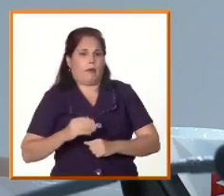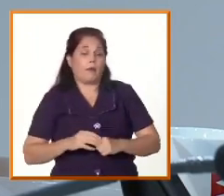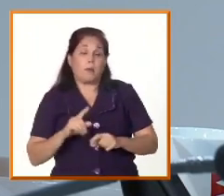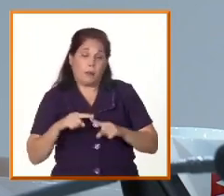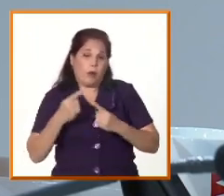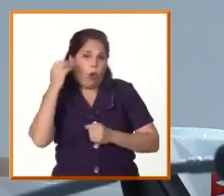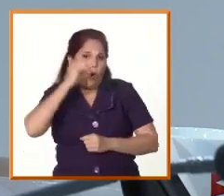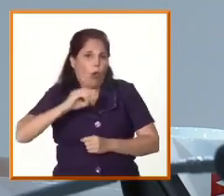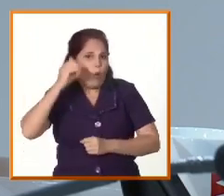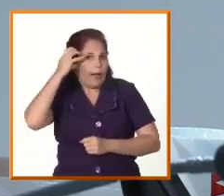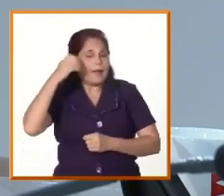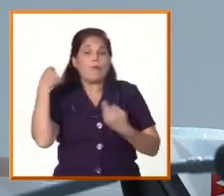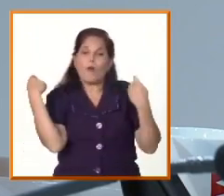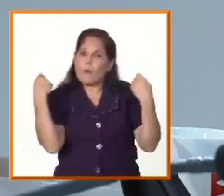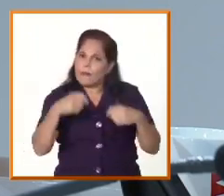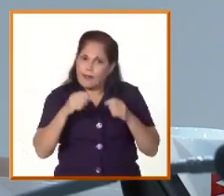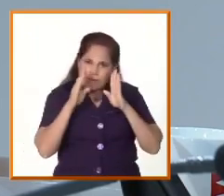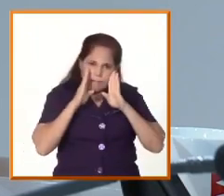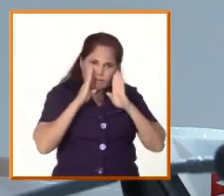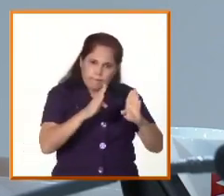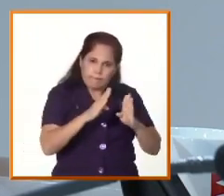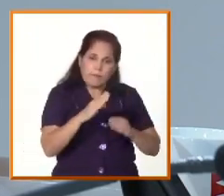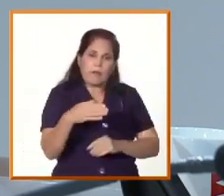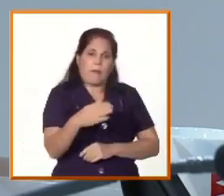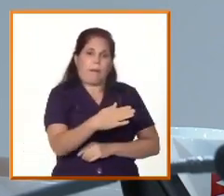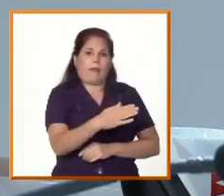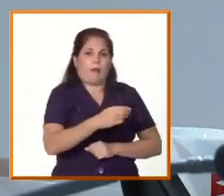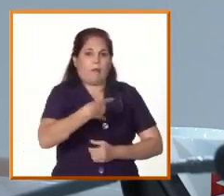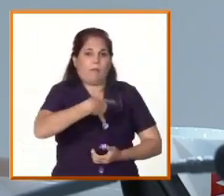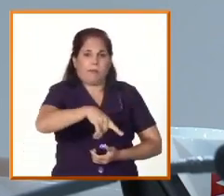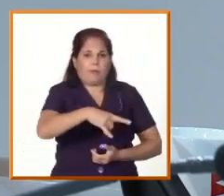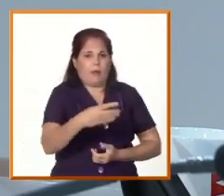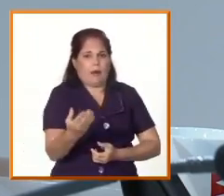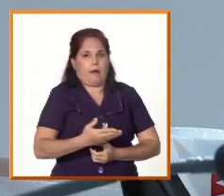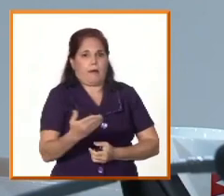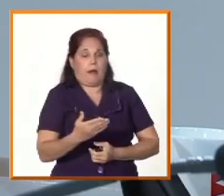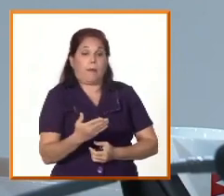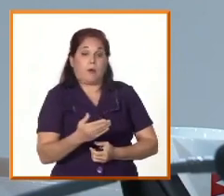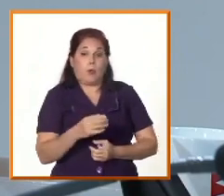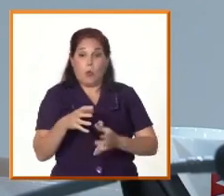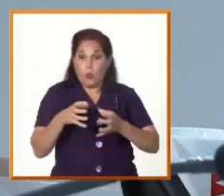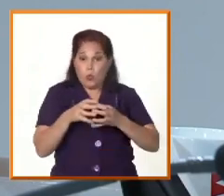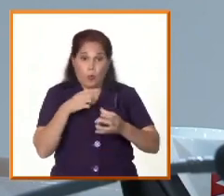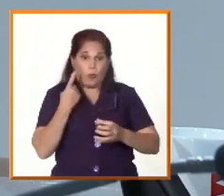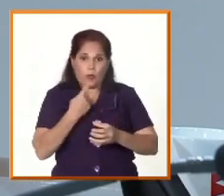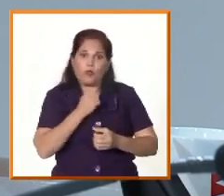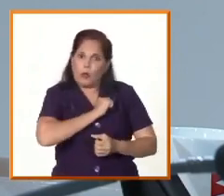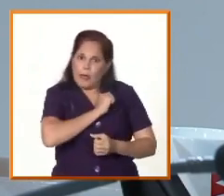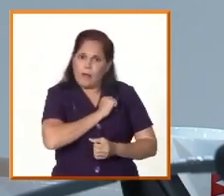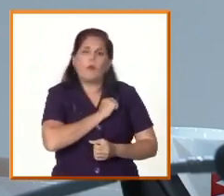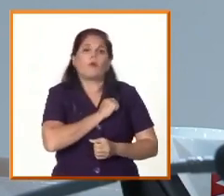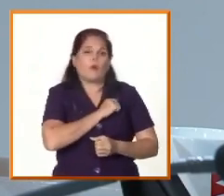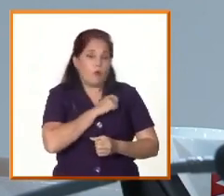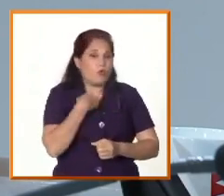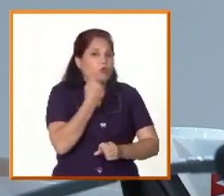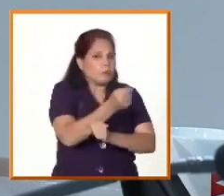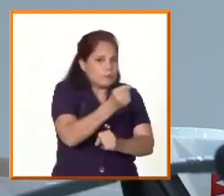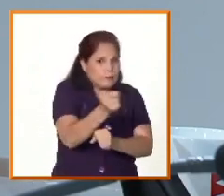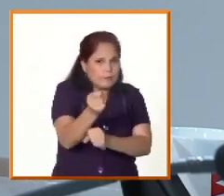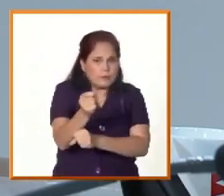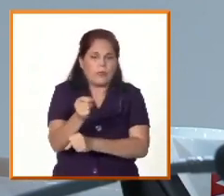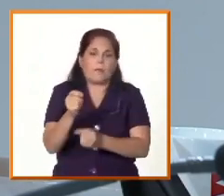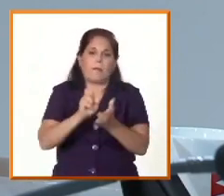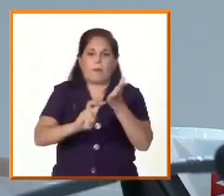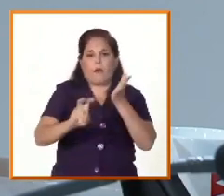se se dedican al tema acuícola o sea no solo la intención del grupo nuestro pesquero sino en los territorios